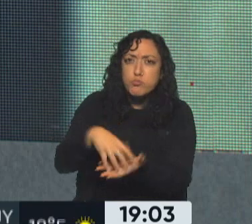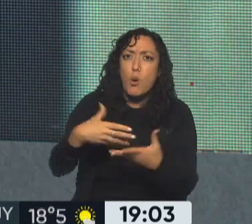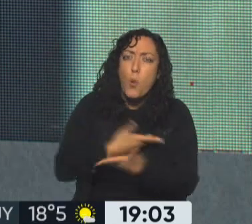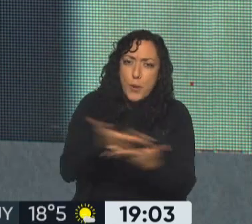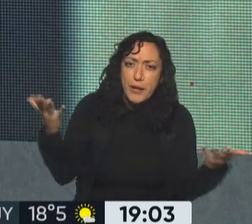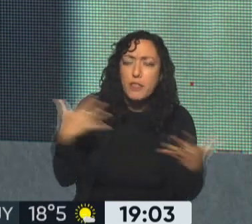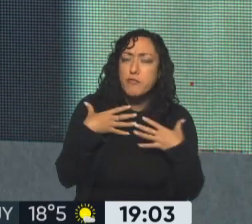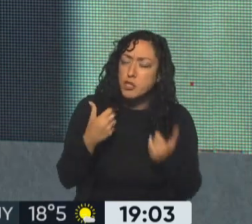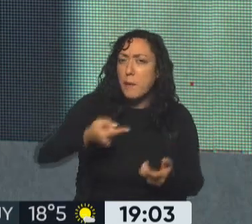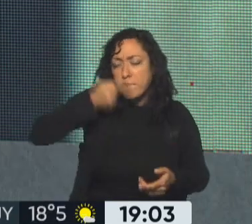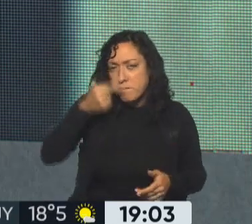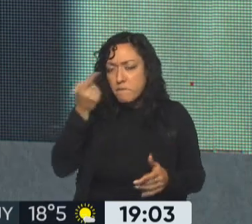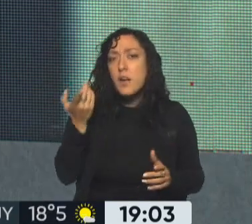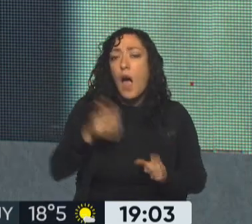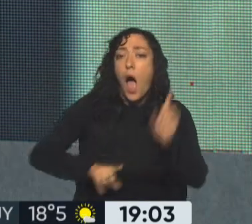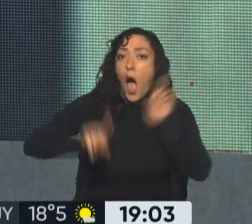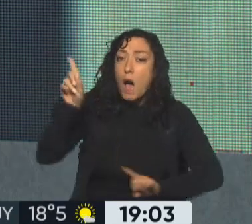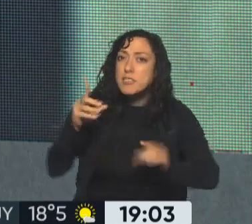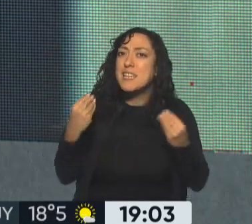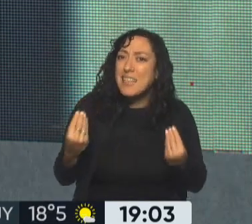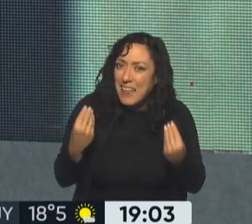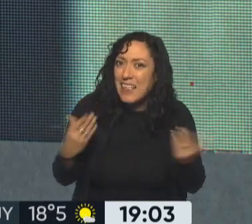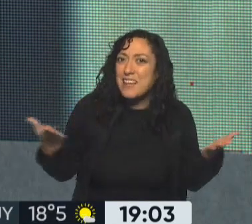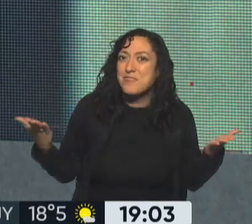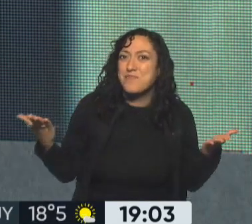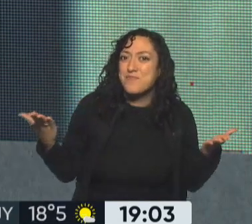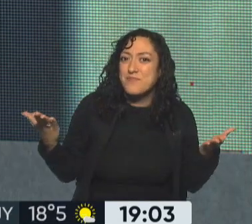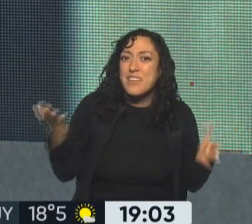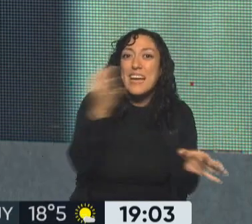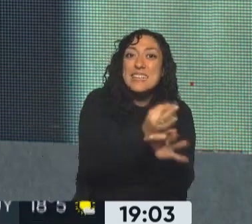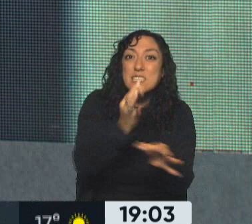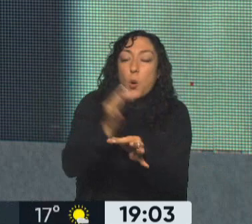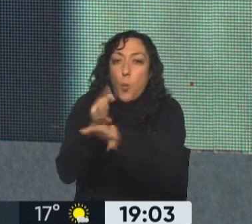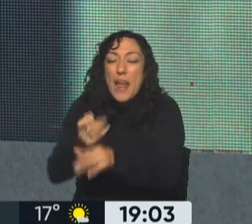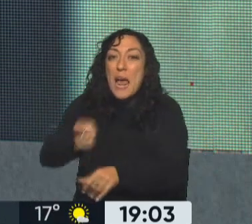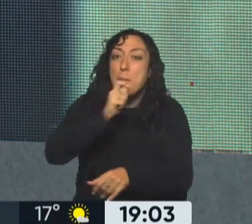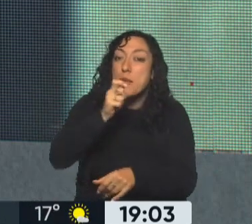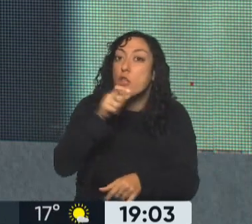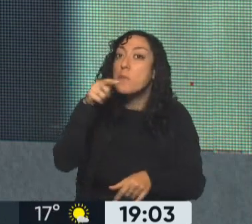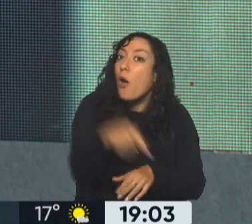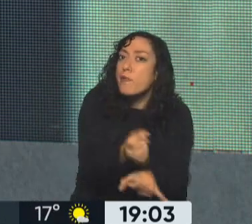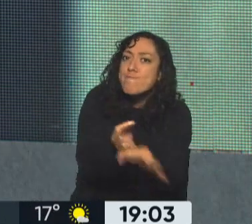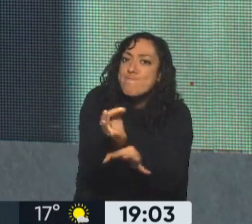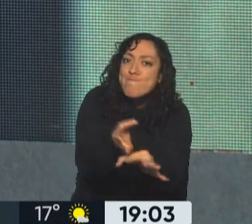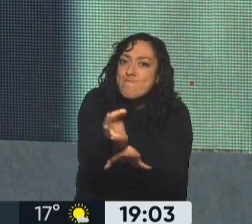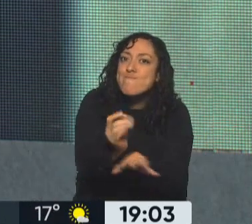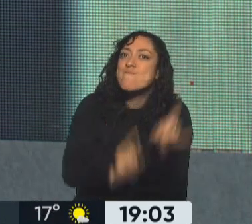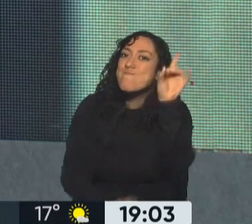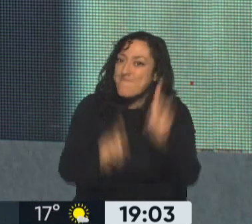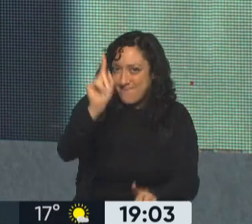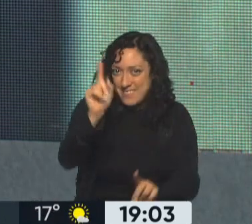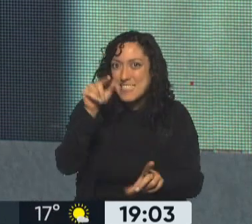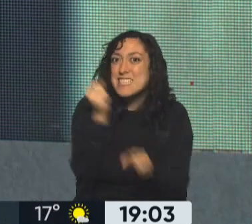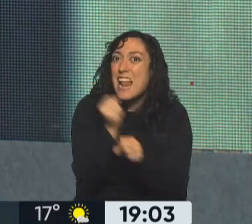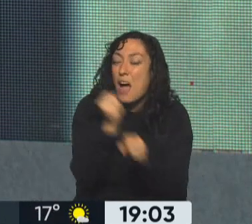que muchas veces comienza la educación desde el lugar de la academia, desde las escuelas de periodismo, etcétera, etcétera. Hay un trabajo